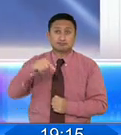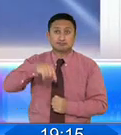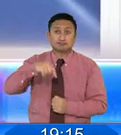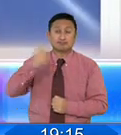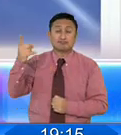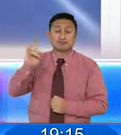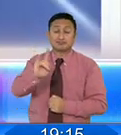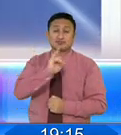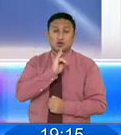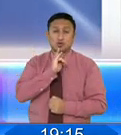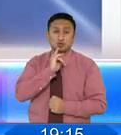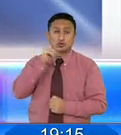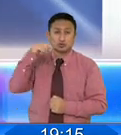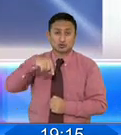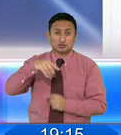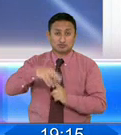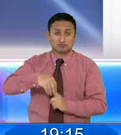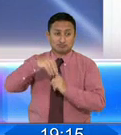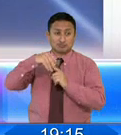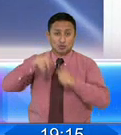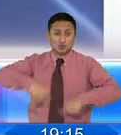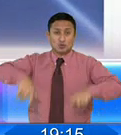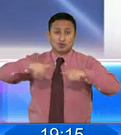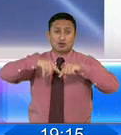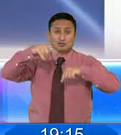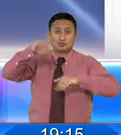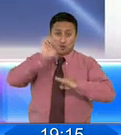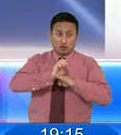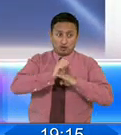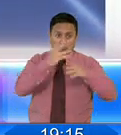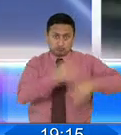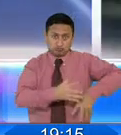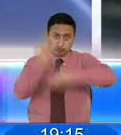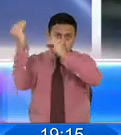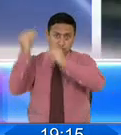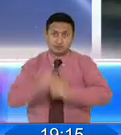norteamericana es el principal destino de las exportaciones nacionales. En